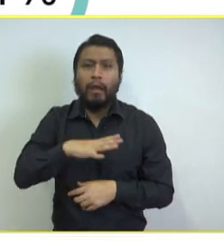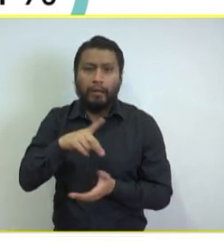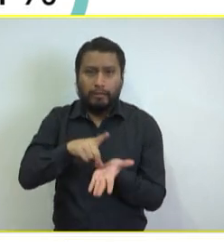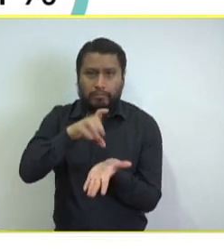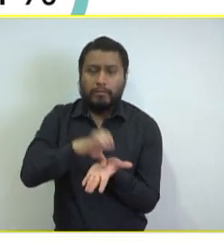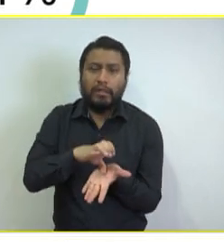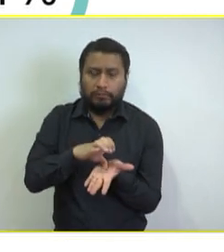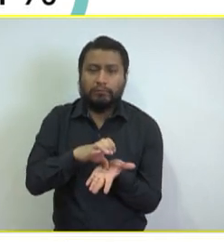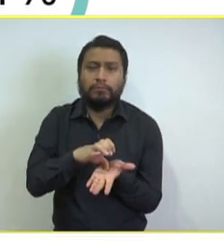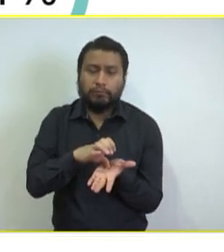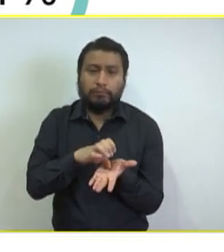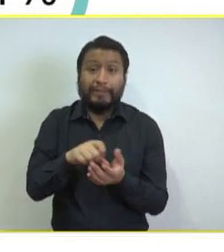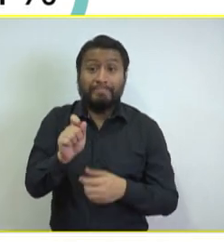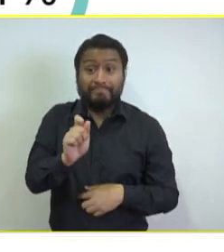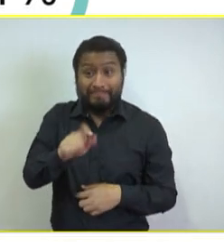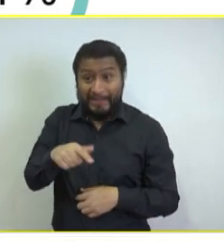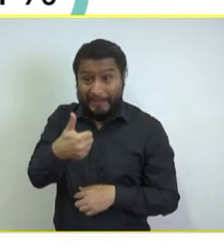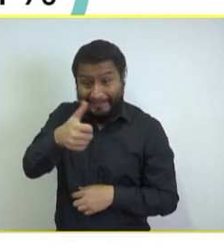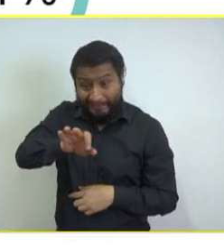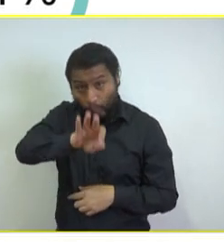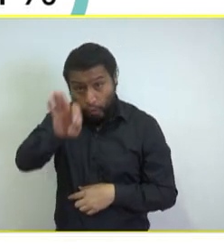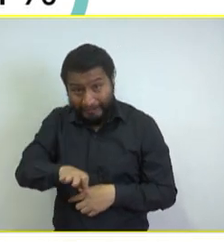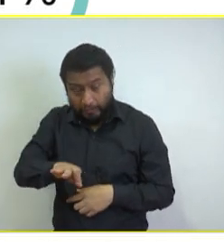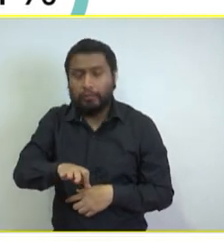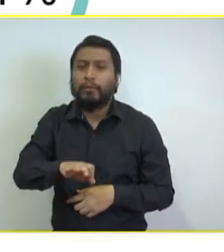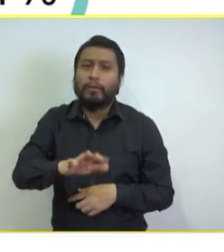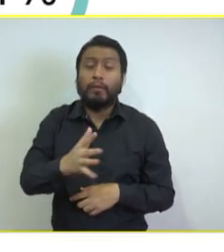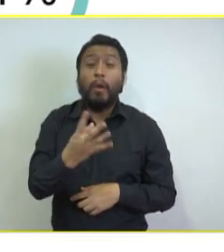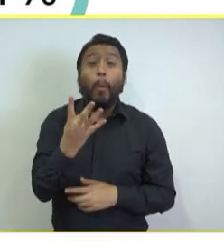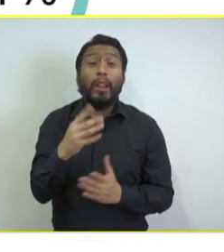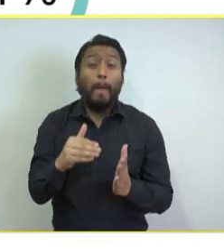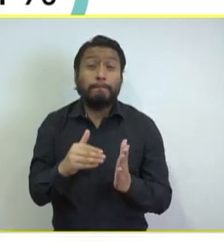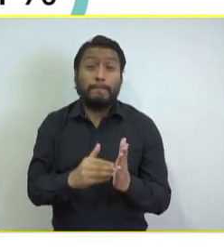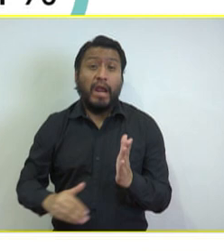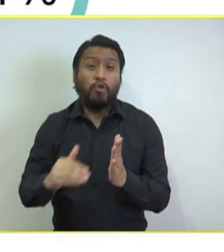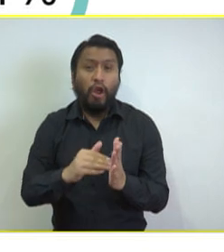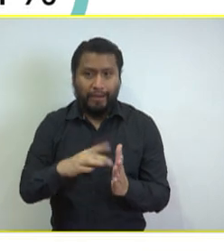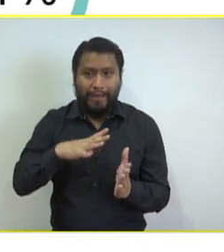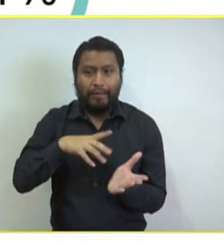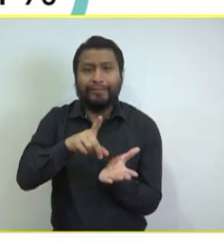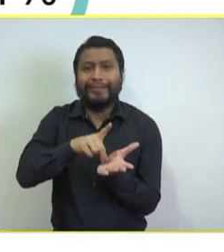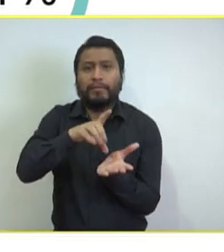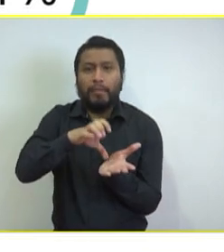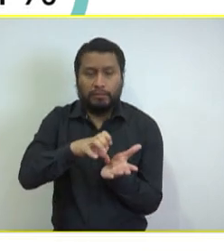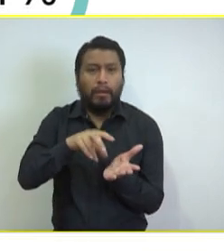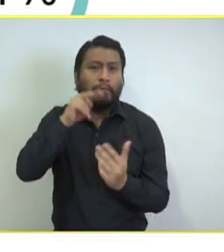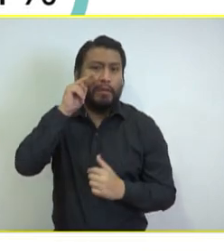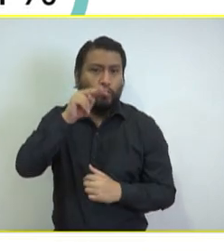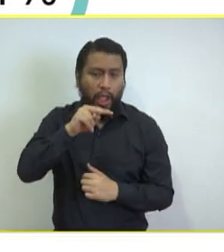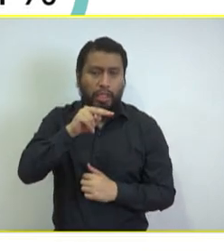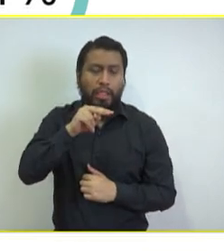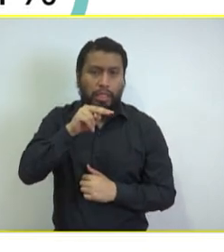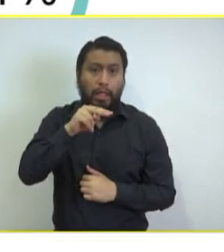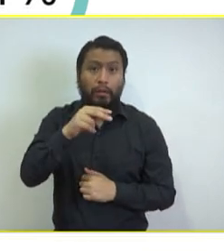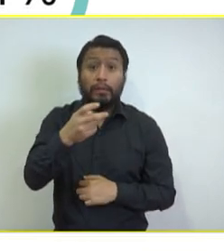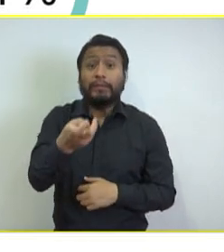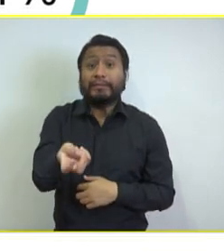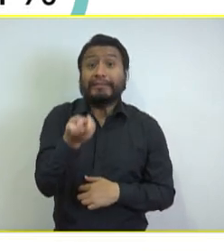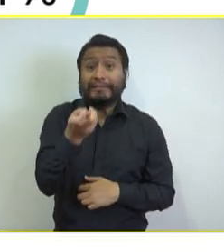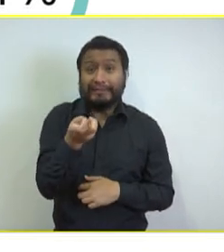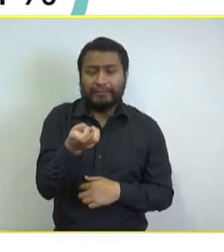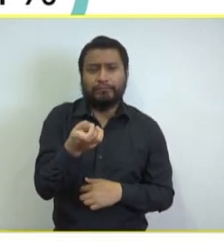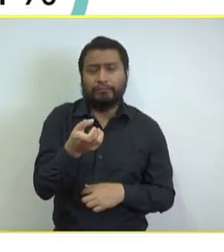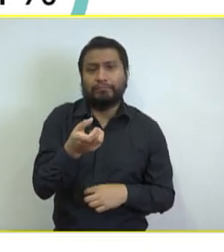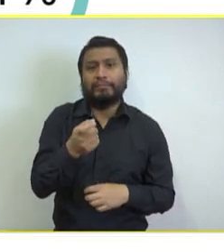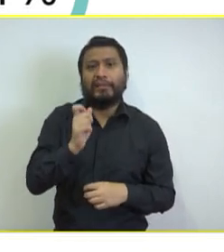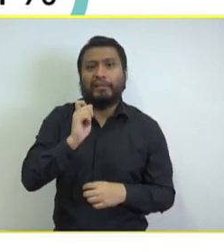y de ese número, más de 4 millones tienen discapacidad visual. Y justo es esta más